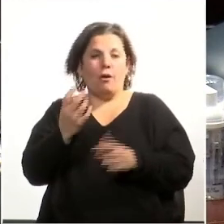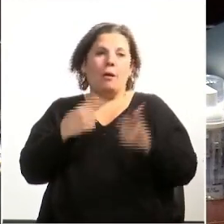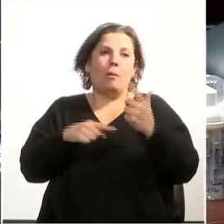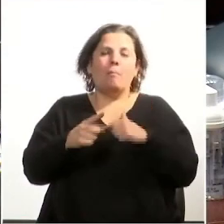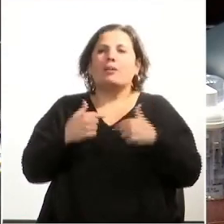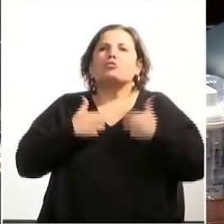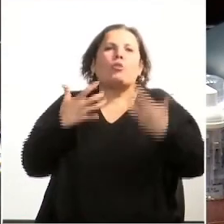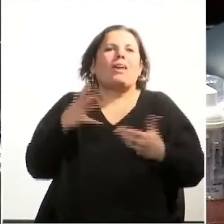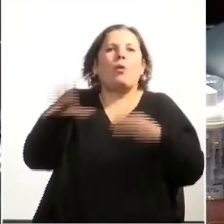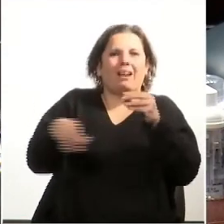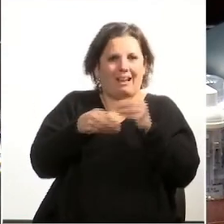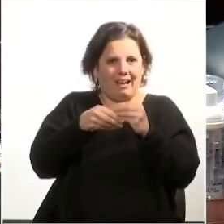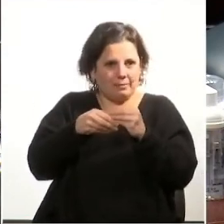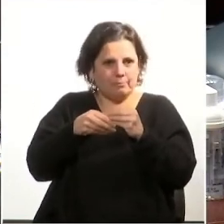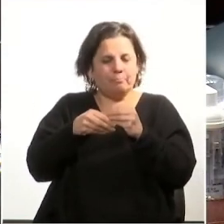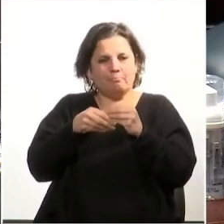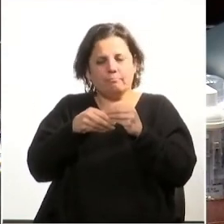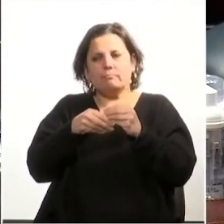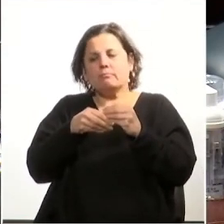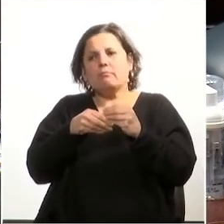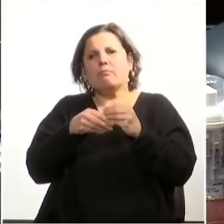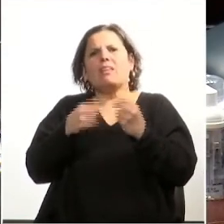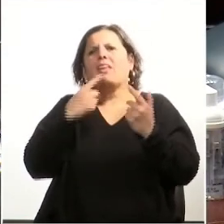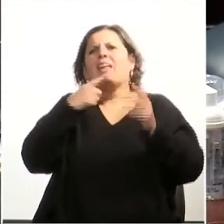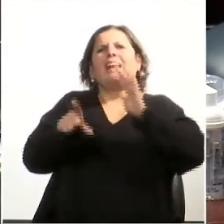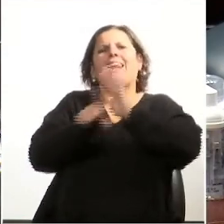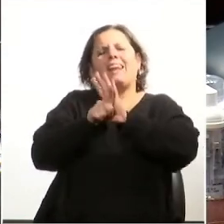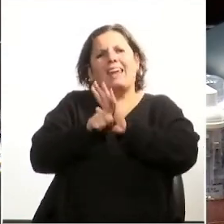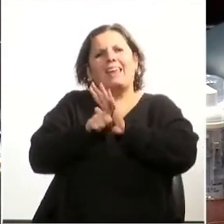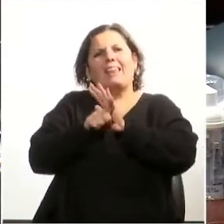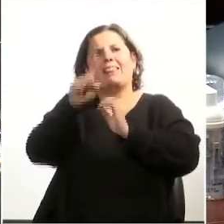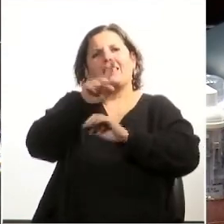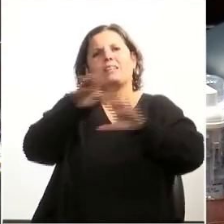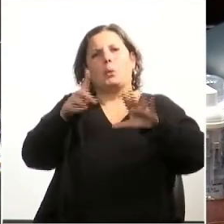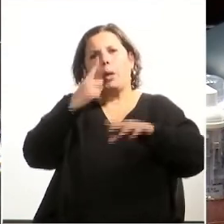Pero querría agregar que la ley